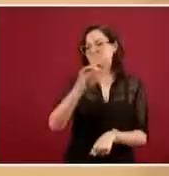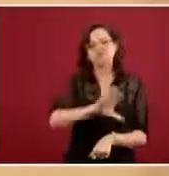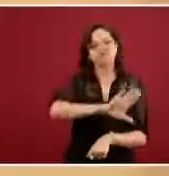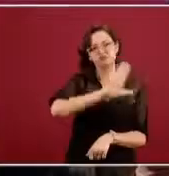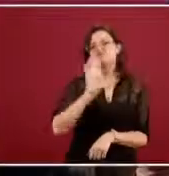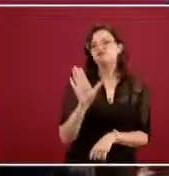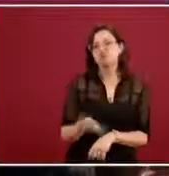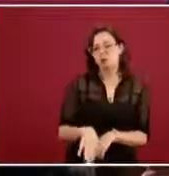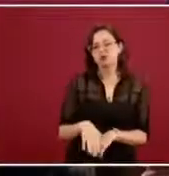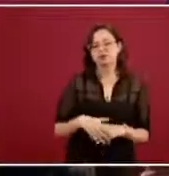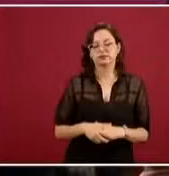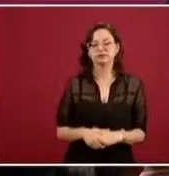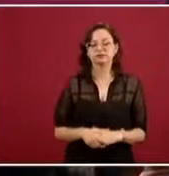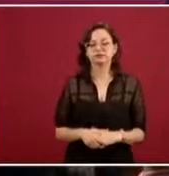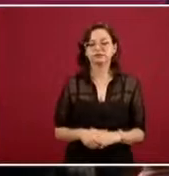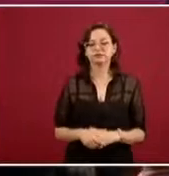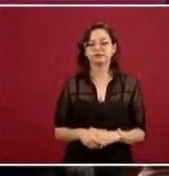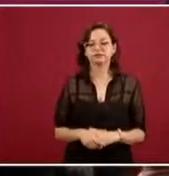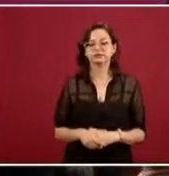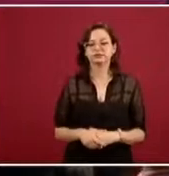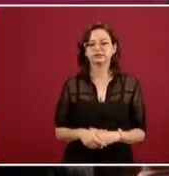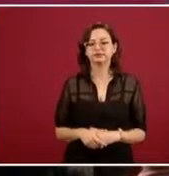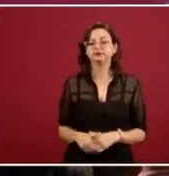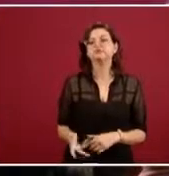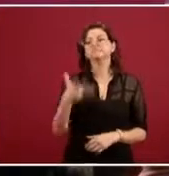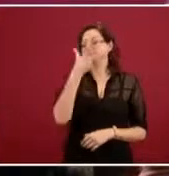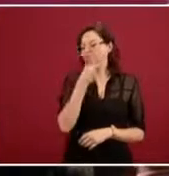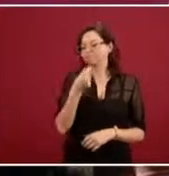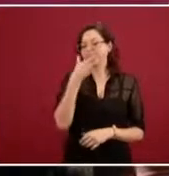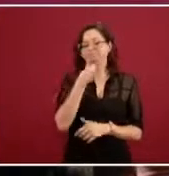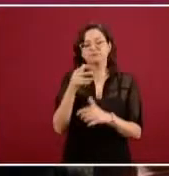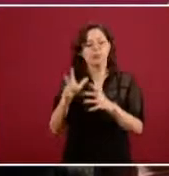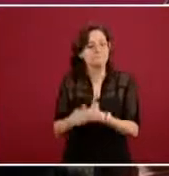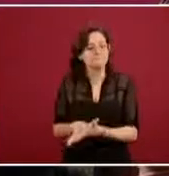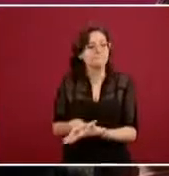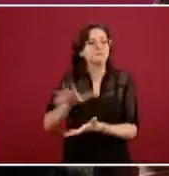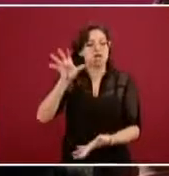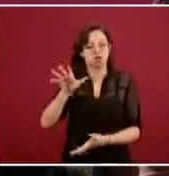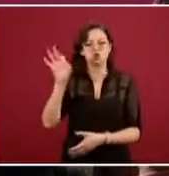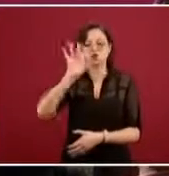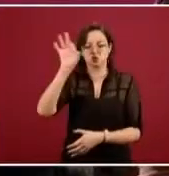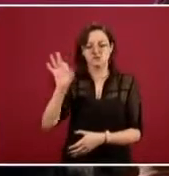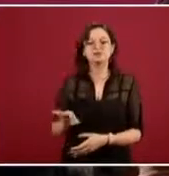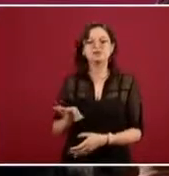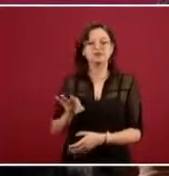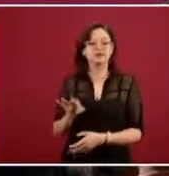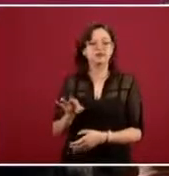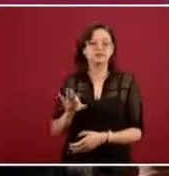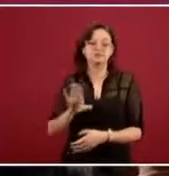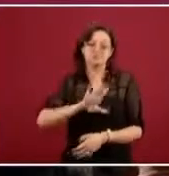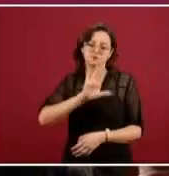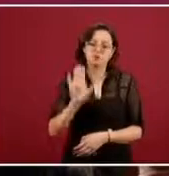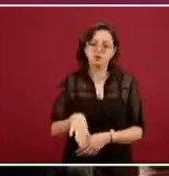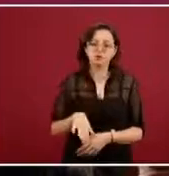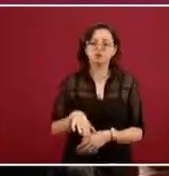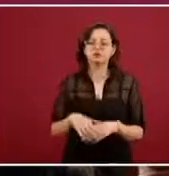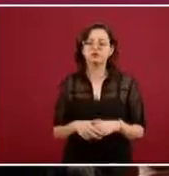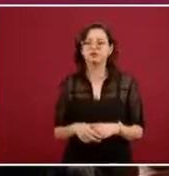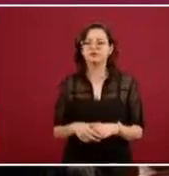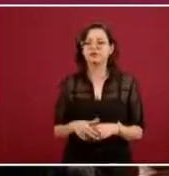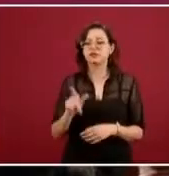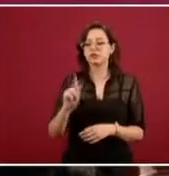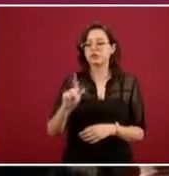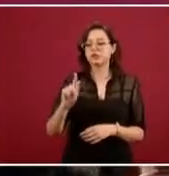enfermar por COVID-19. Los hombres continúan siendo la mayor proporción de personas que han fallecido, con